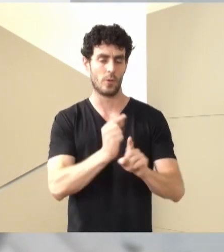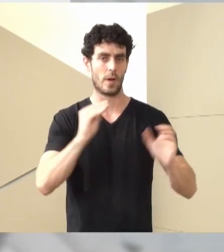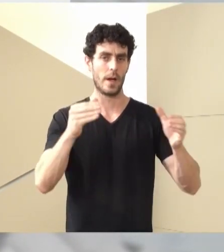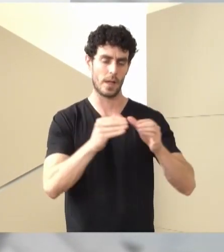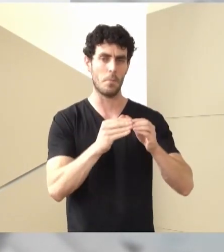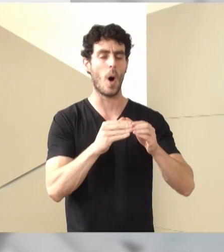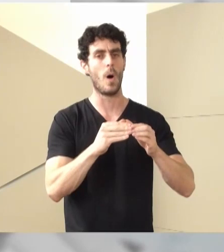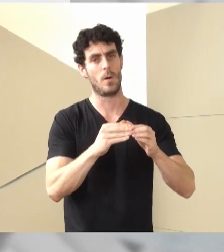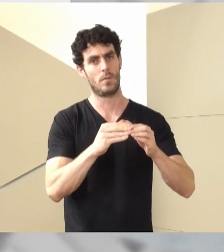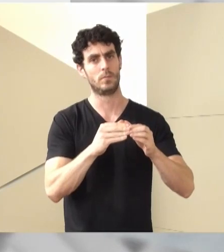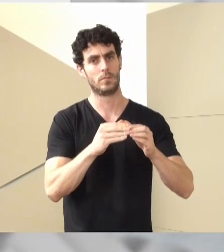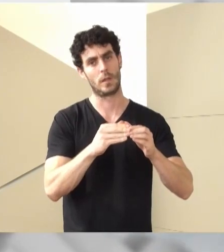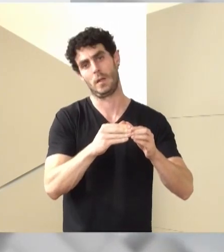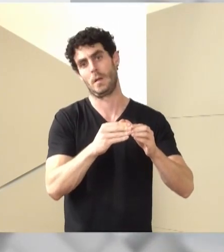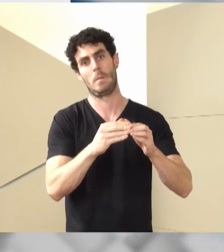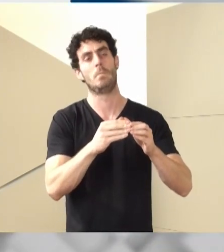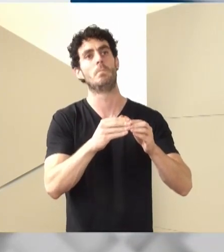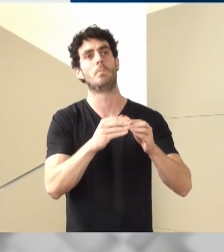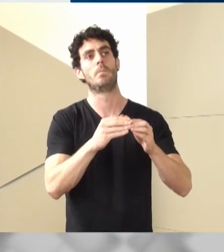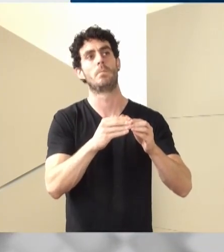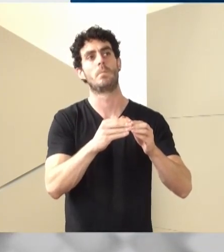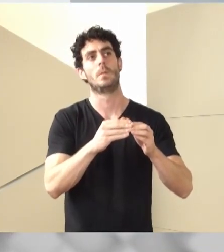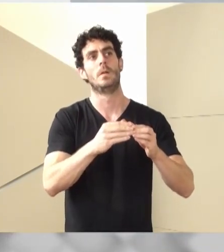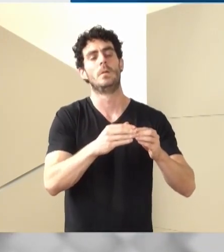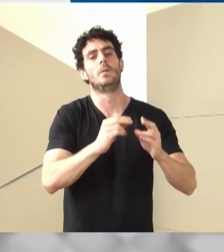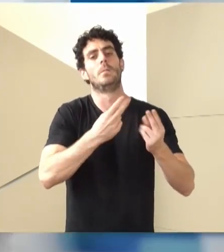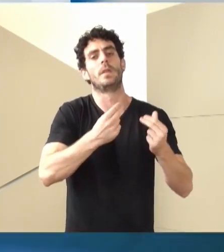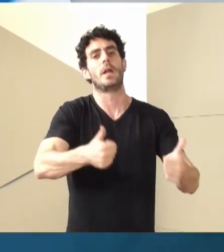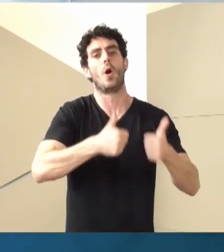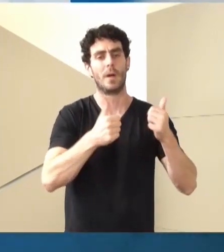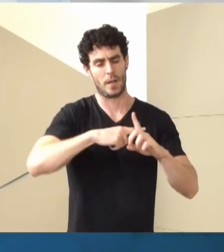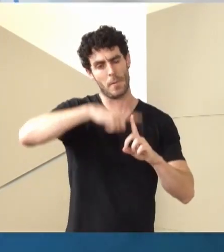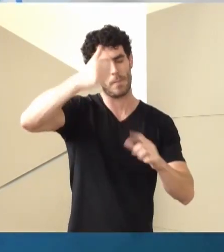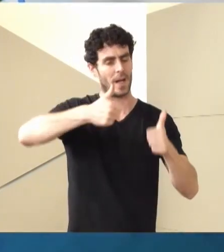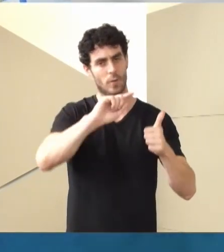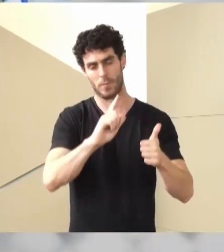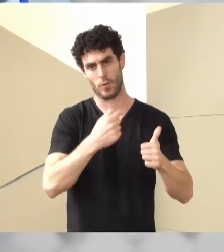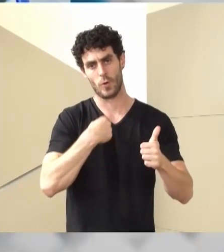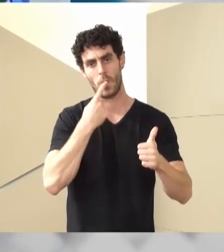más entidad, no estoy diciendo de más nivel, de más entidad.